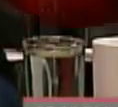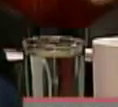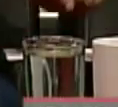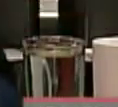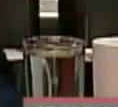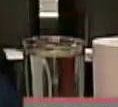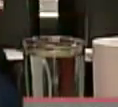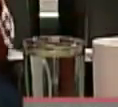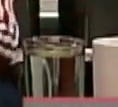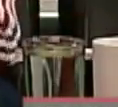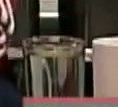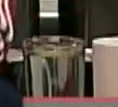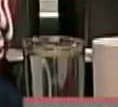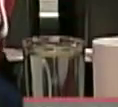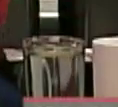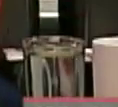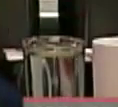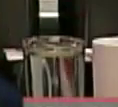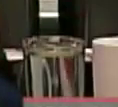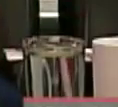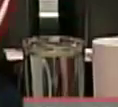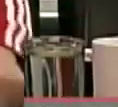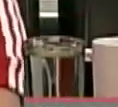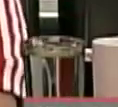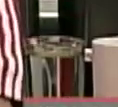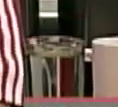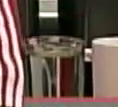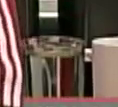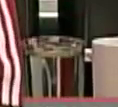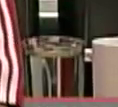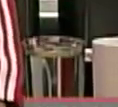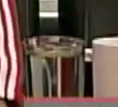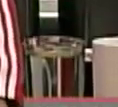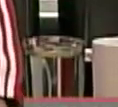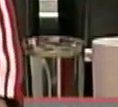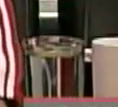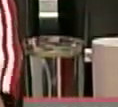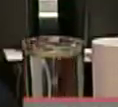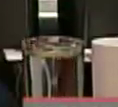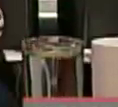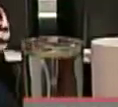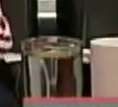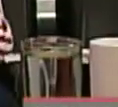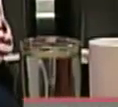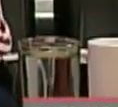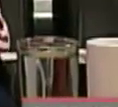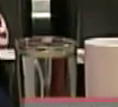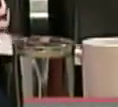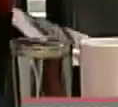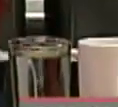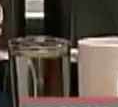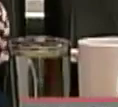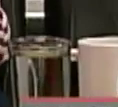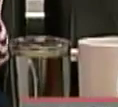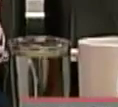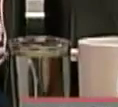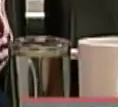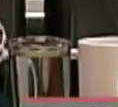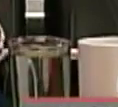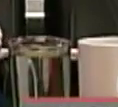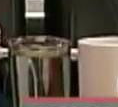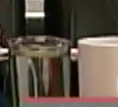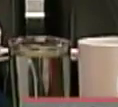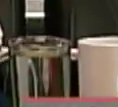tantos litros de agua para socavar el fuego del Amazonas, se llama Evo Morales. Es el único. 16